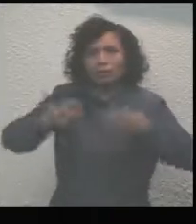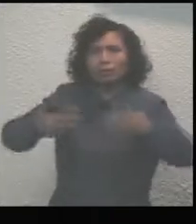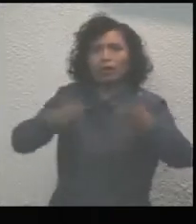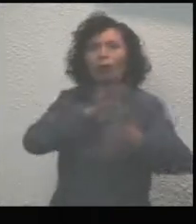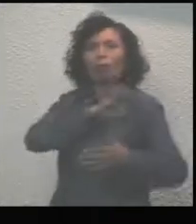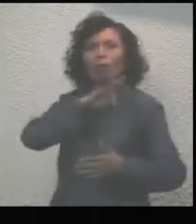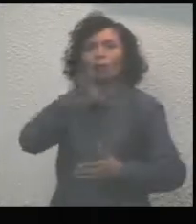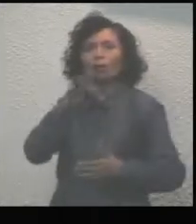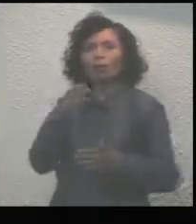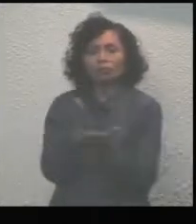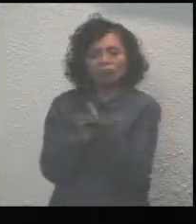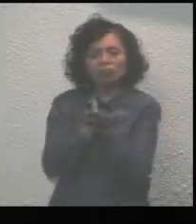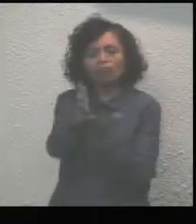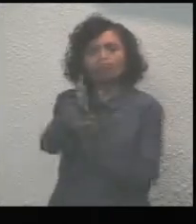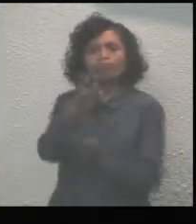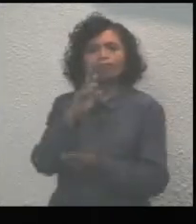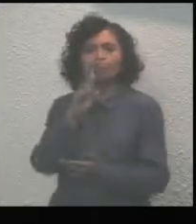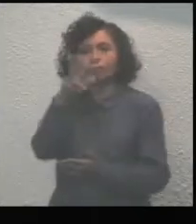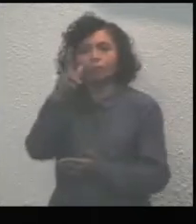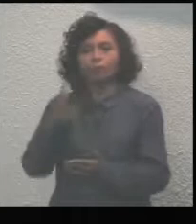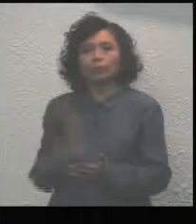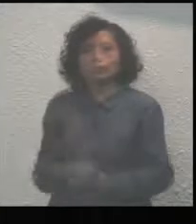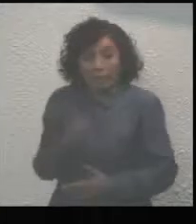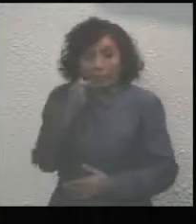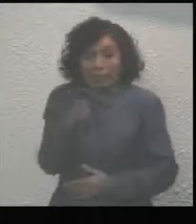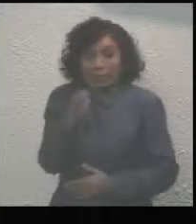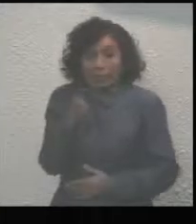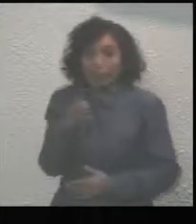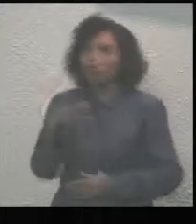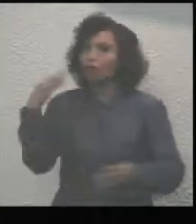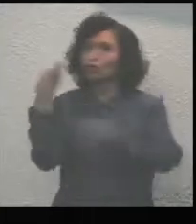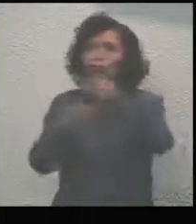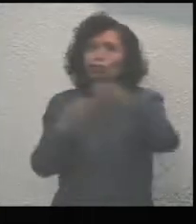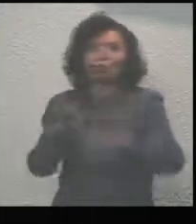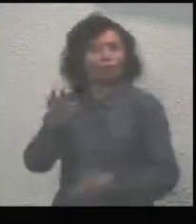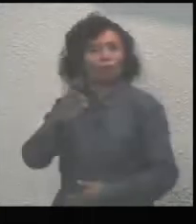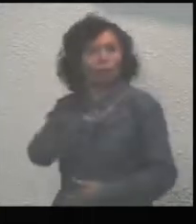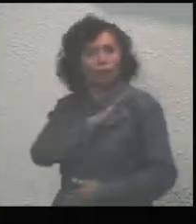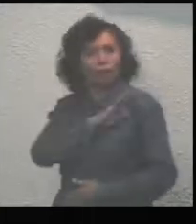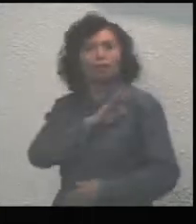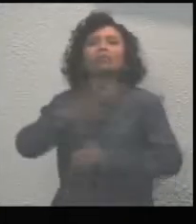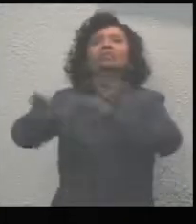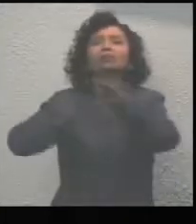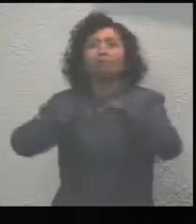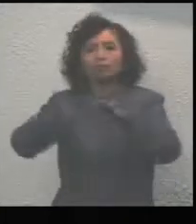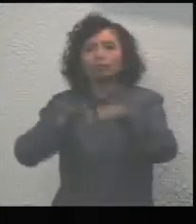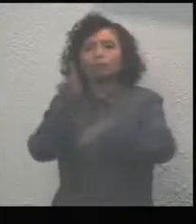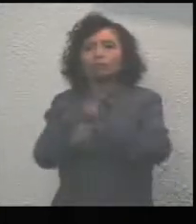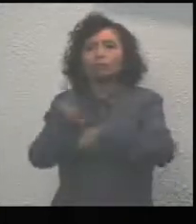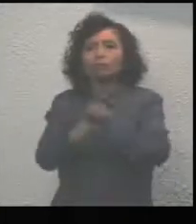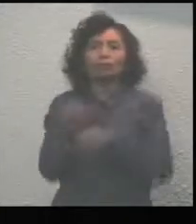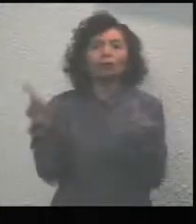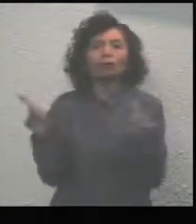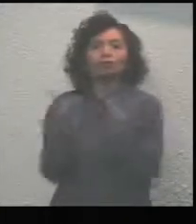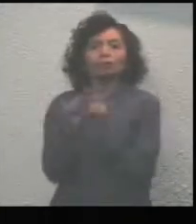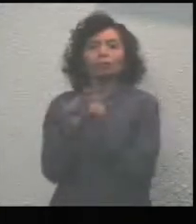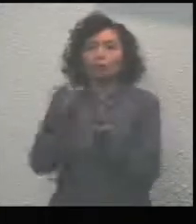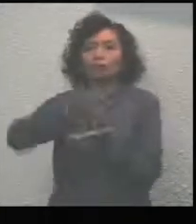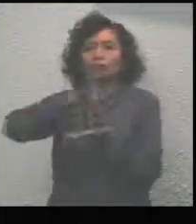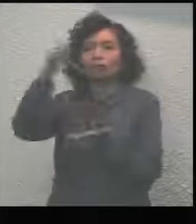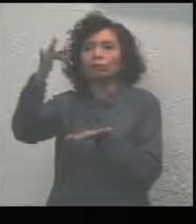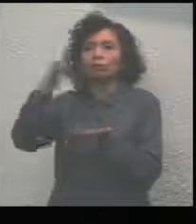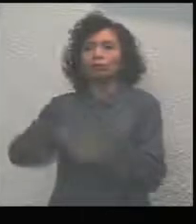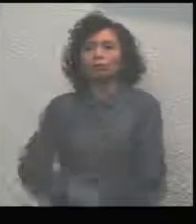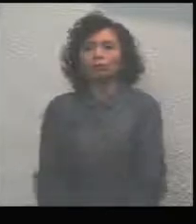un mejor destino, ese del cual todos tenemos fe y trabajamos a diario. Es cuanto. Muchas gracias.